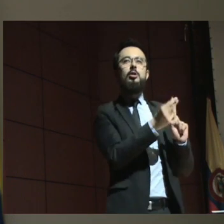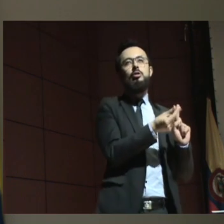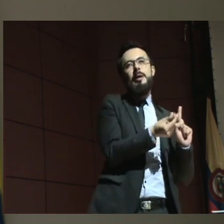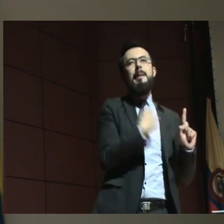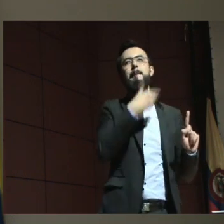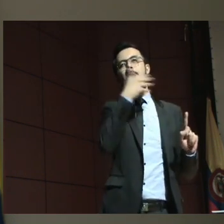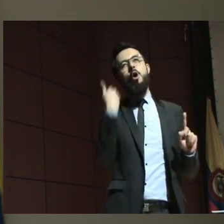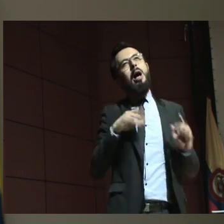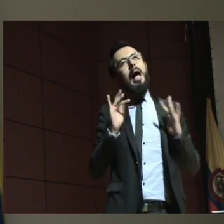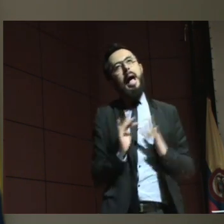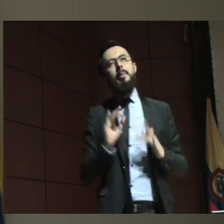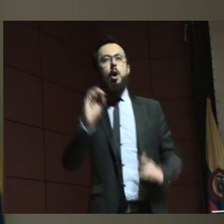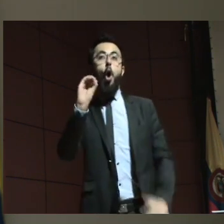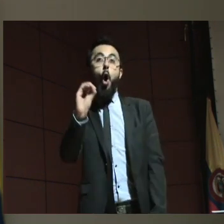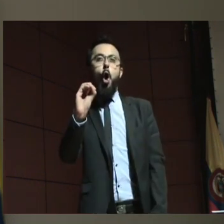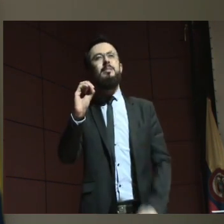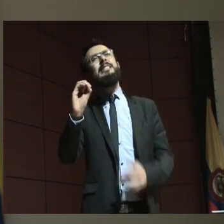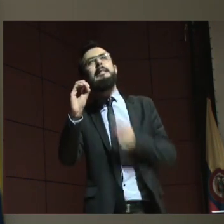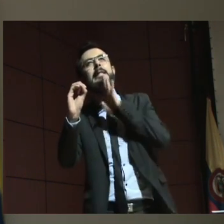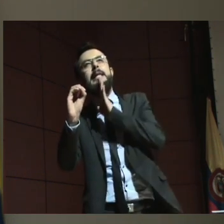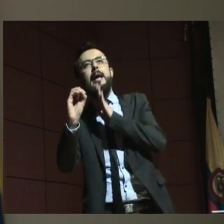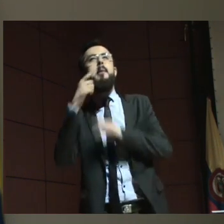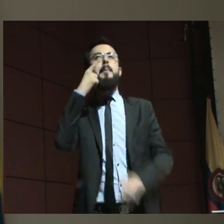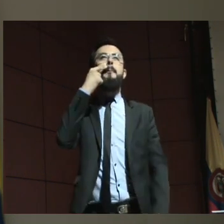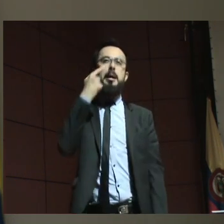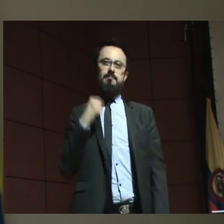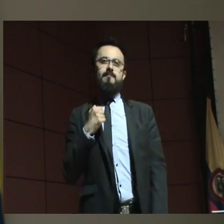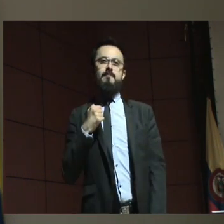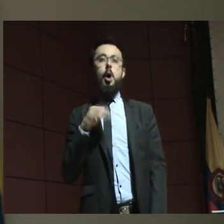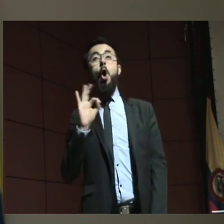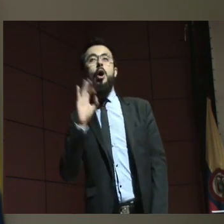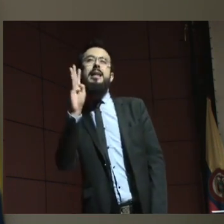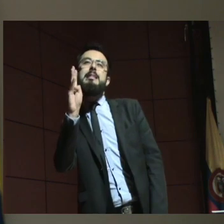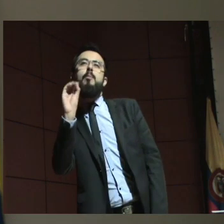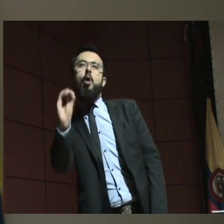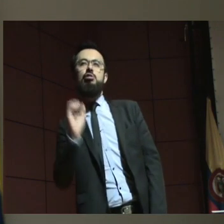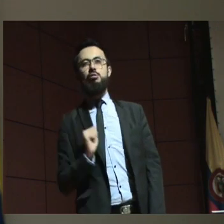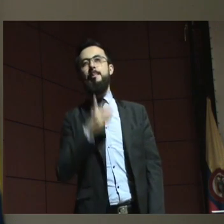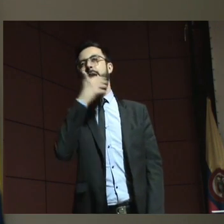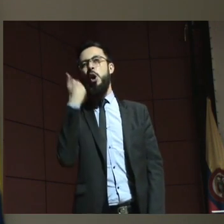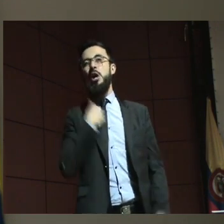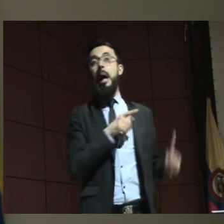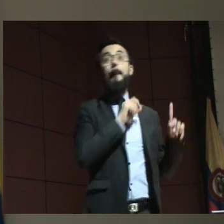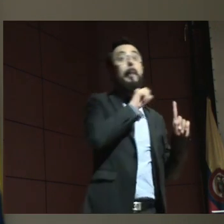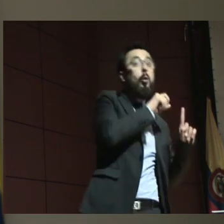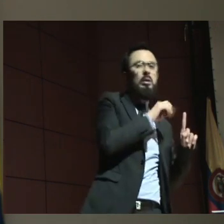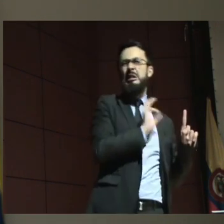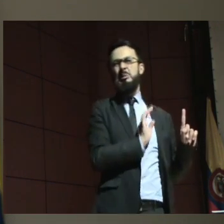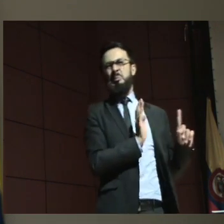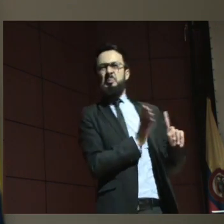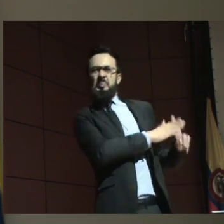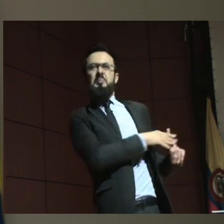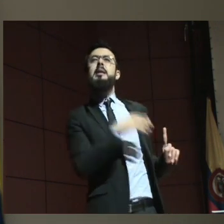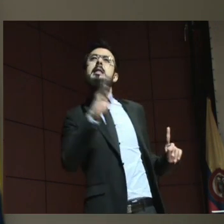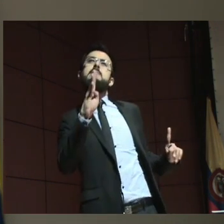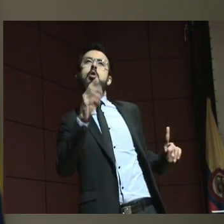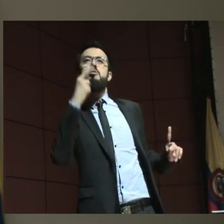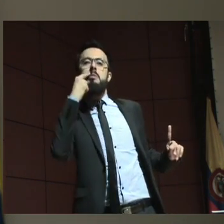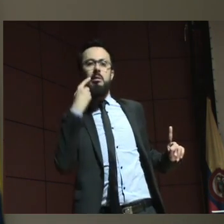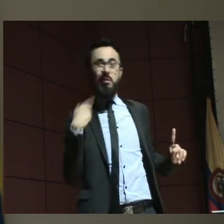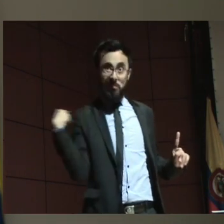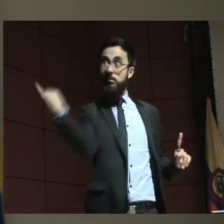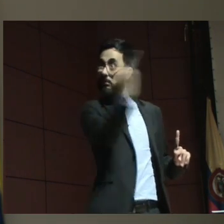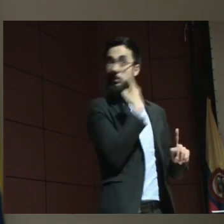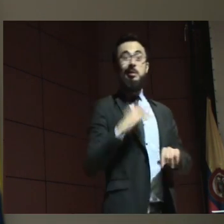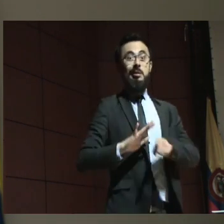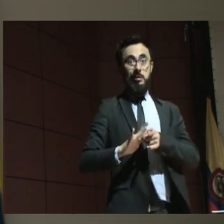manera a las personas con discapacidad. Nosotros le dijimos eso a la Corte Constitucional en la intervención que hicimos en ese caso. Y la Corte Constitucional